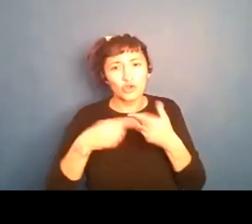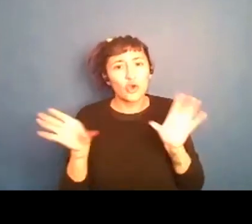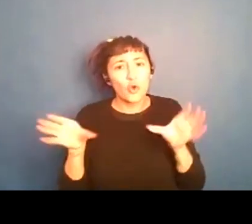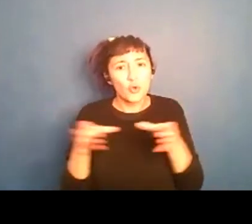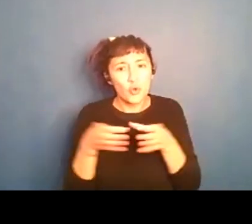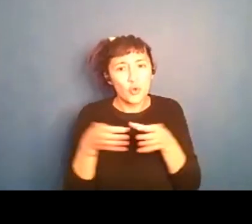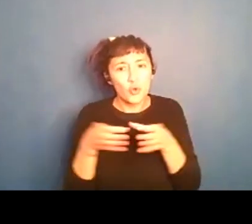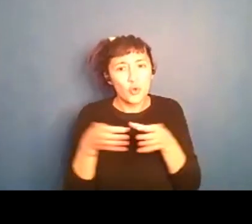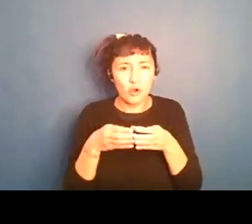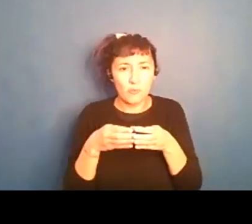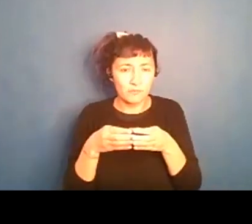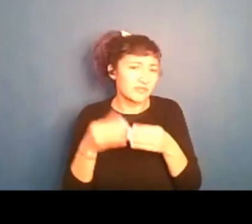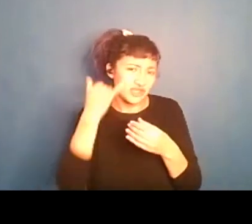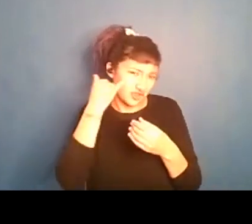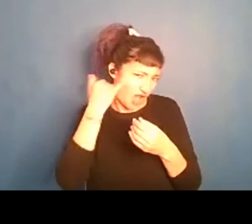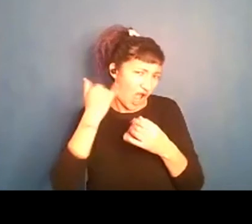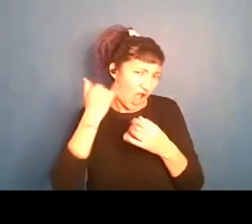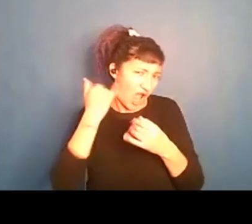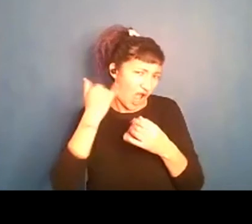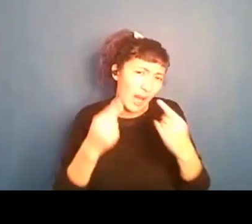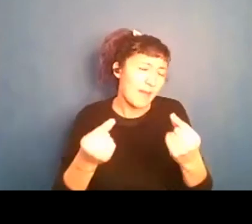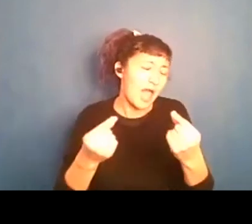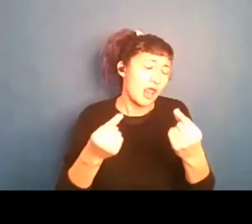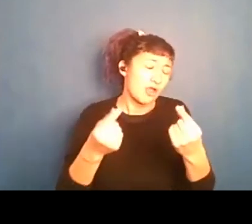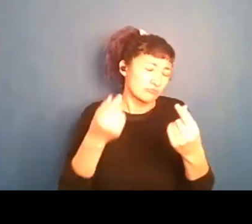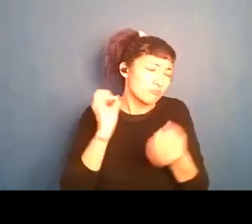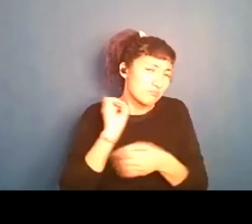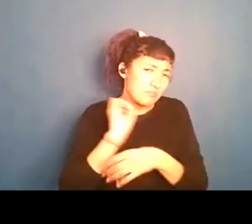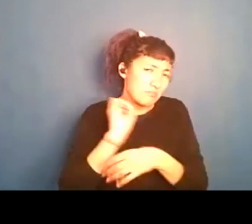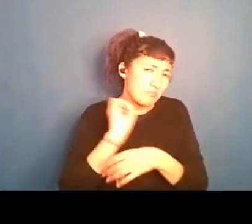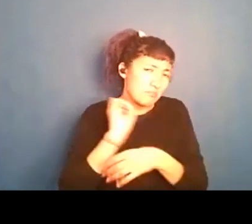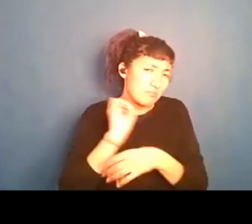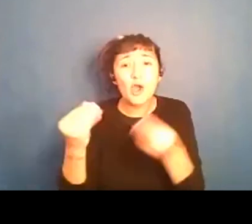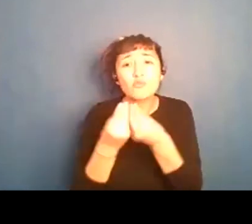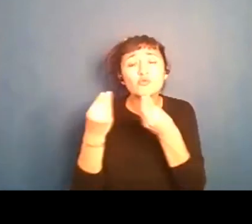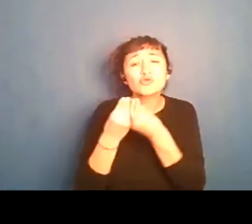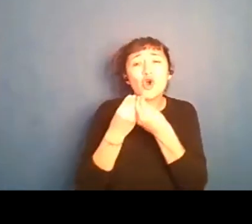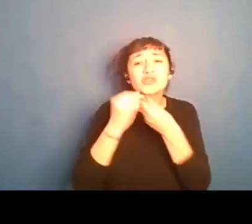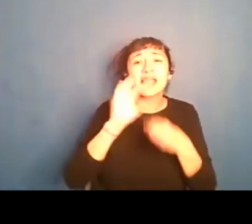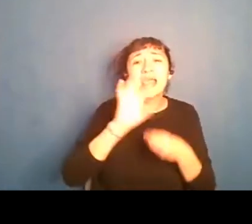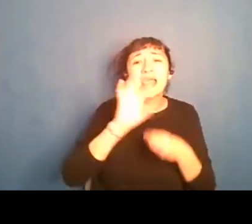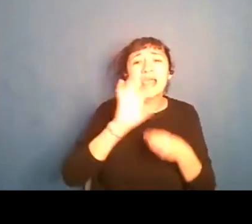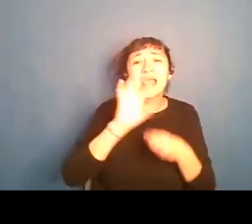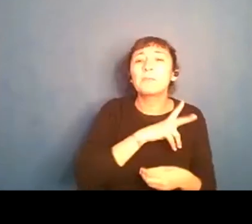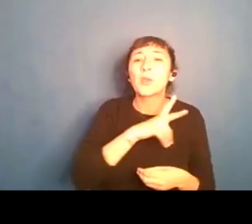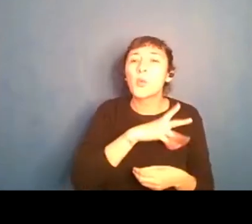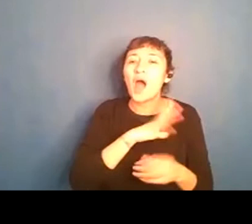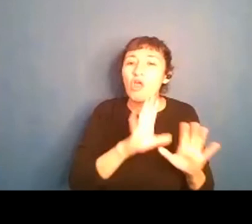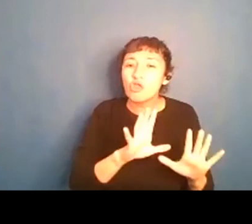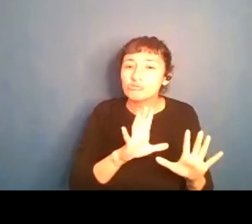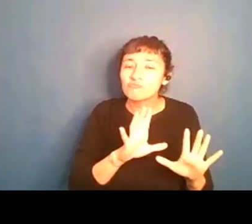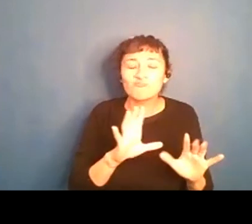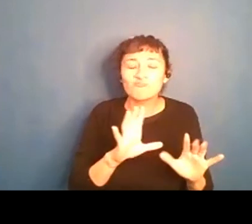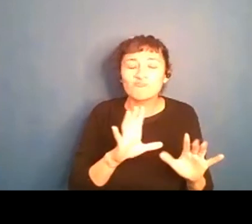y ya se mandó reclamo. Lo que pasa es que hay un montón de canales que son privadas, entonces no tienen el